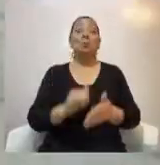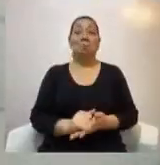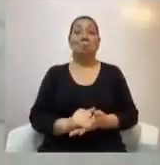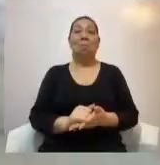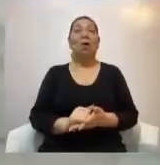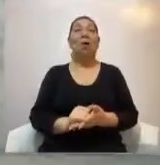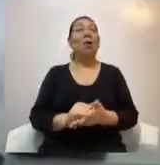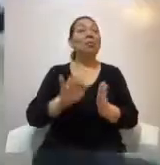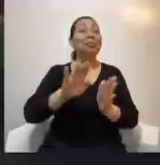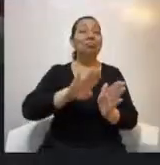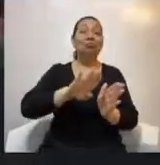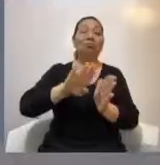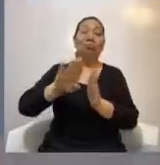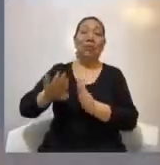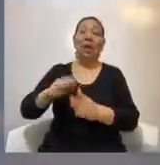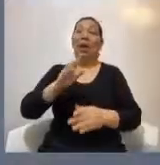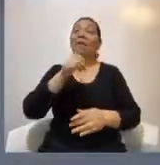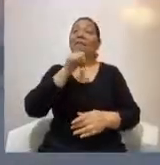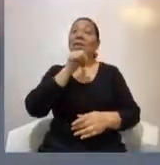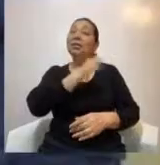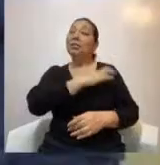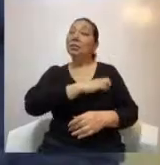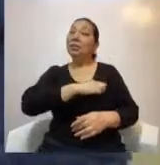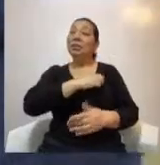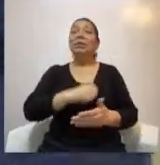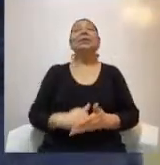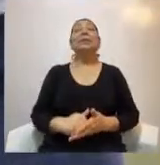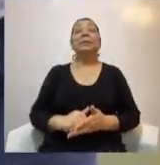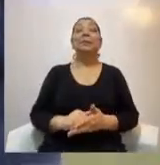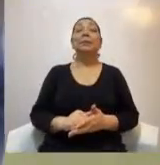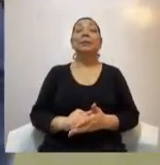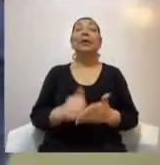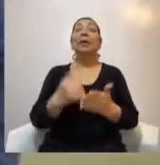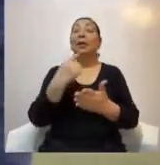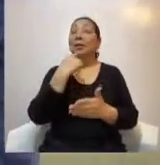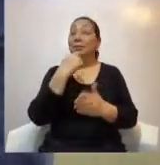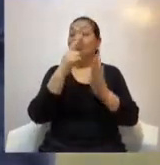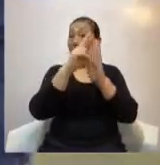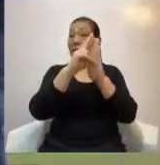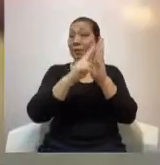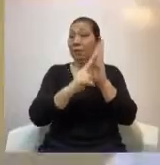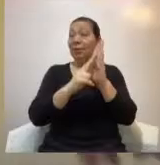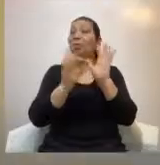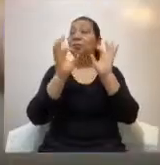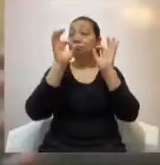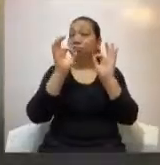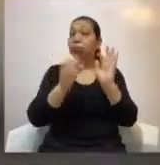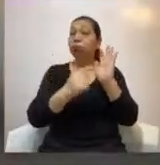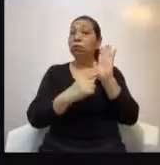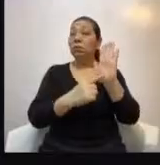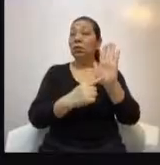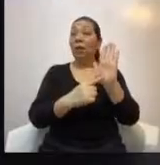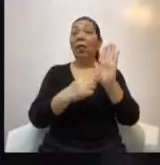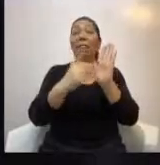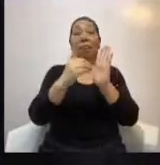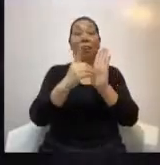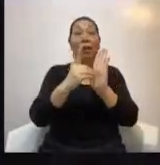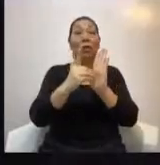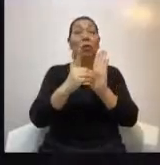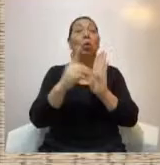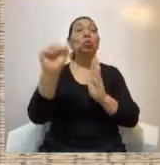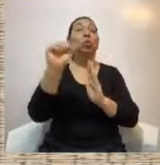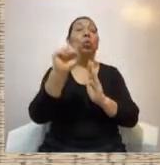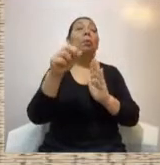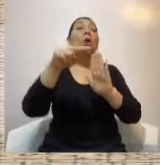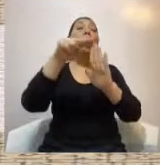una causal de baja la inaptitud psicofísica, ¿no? Dicho reglamento, hay que precisar, es un decreto